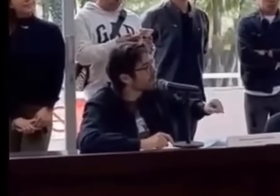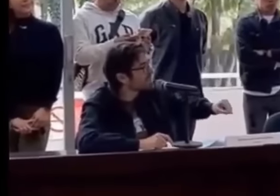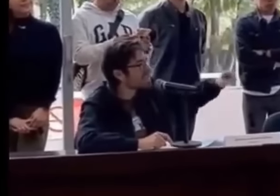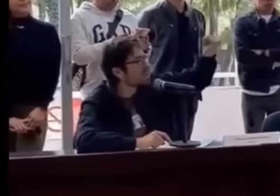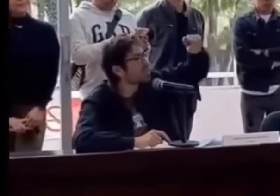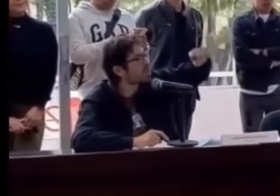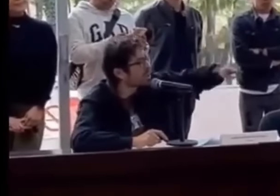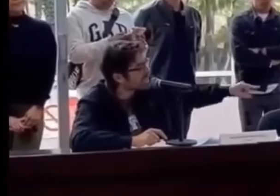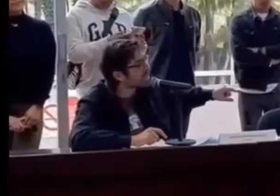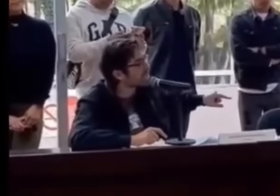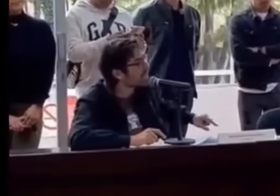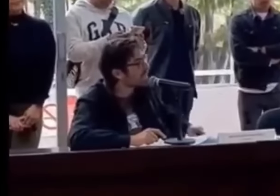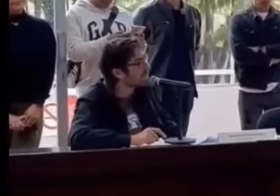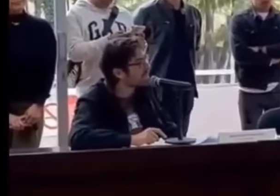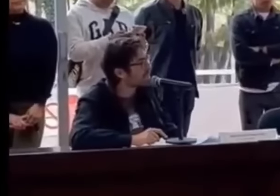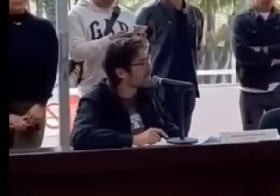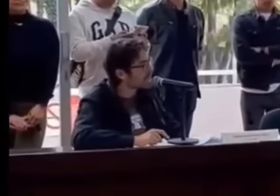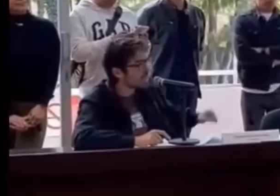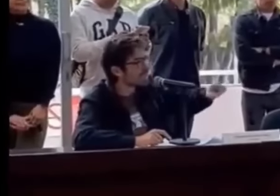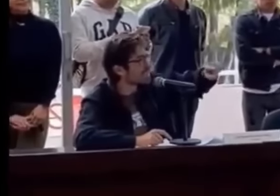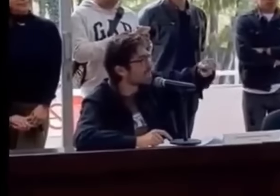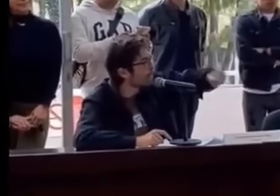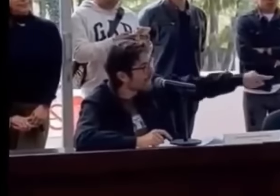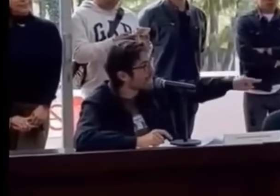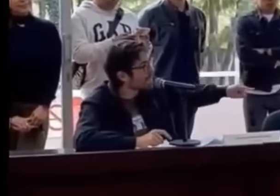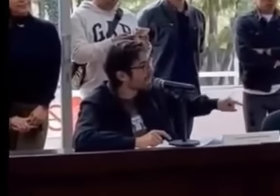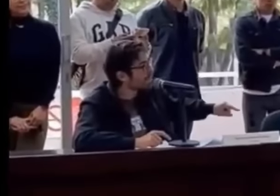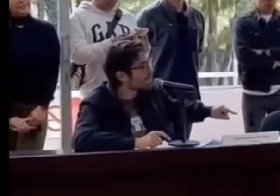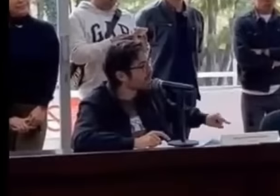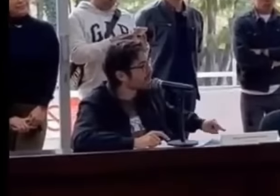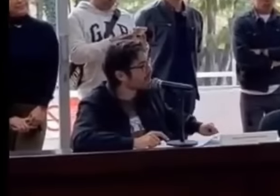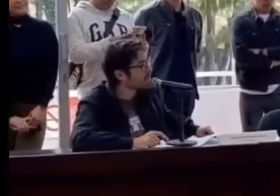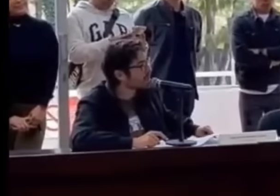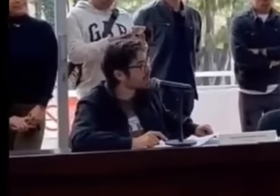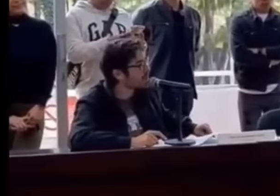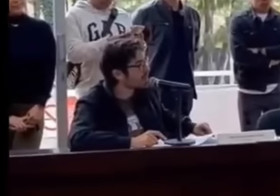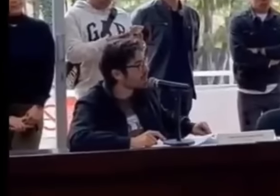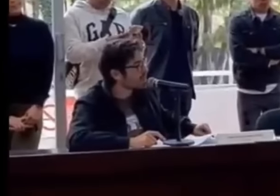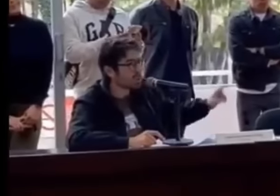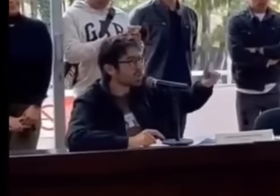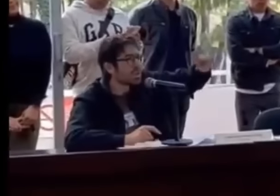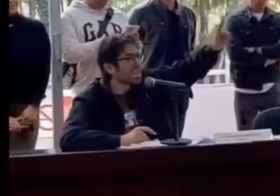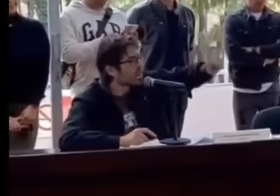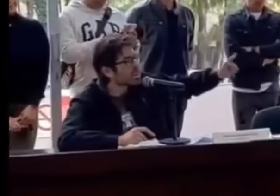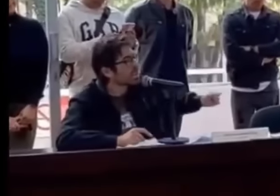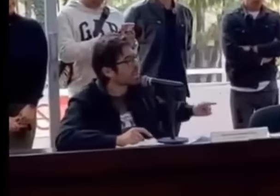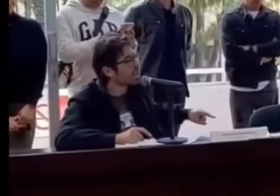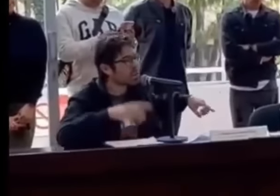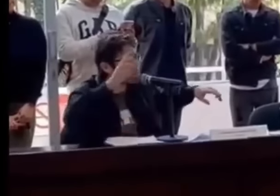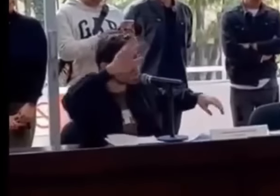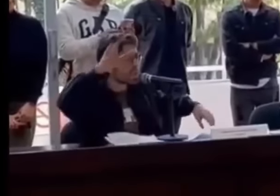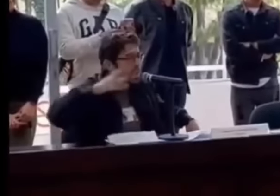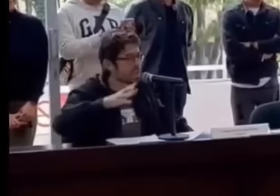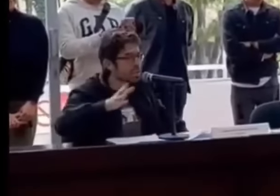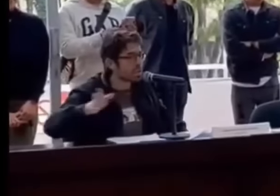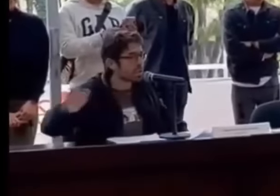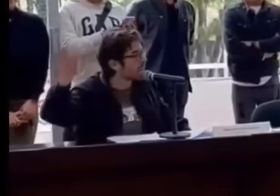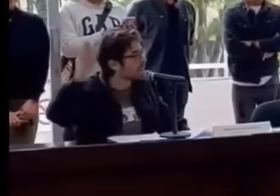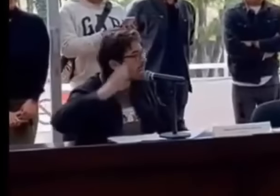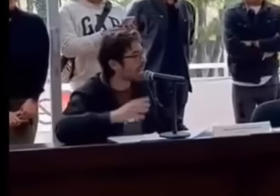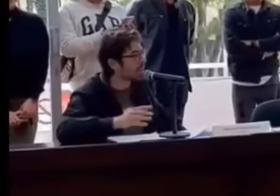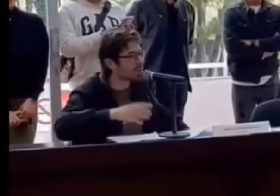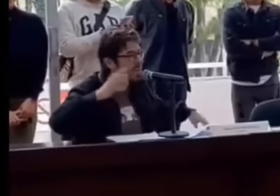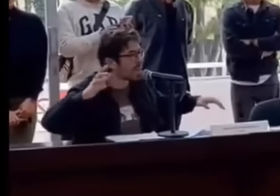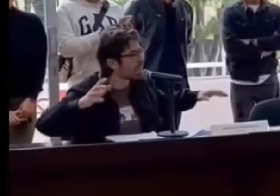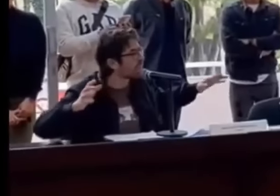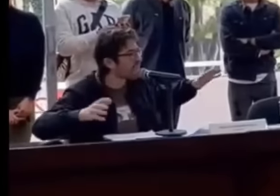población le interesa, incluso a ustedes les debería de interesar que se limpiara el PAN de toda esa corrupción. Entonces no salgamos aquí con otros queriéndonos salir